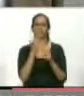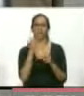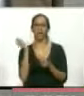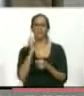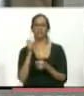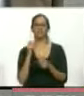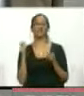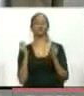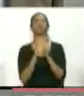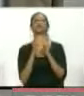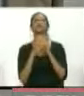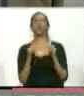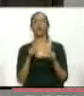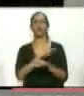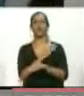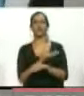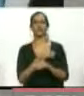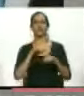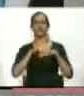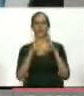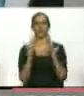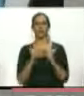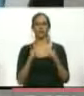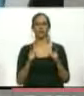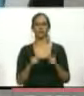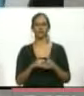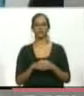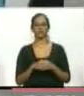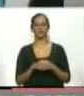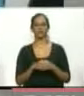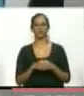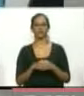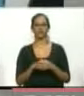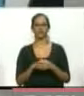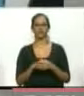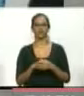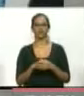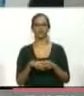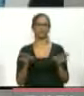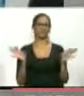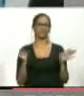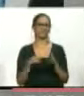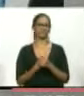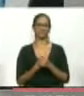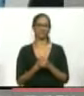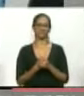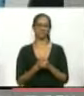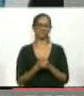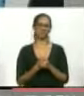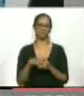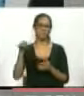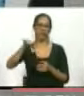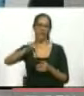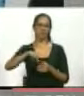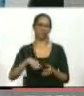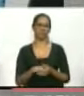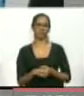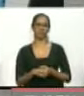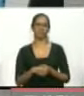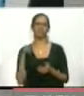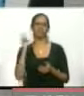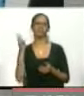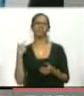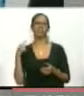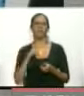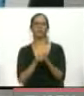con toda la fuerza del mundo libre todo madre está de plantación venezuela tiene que